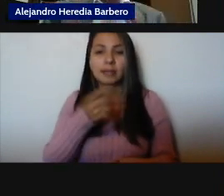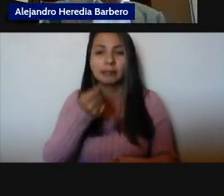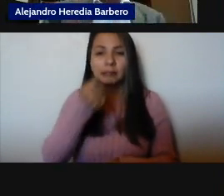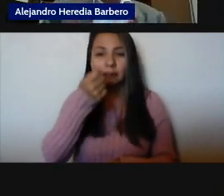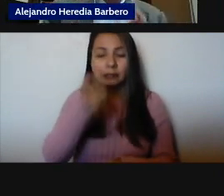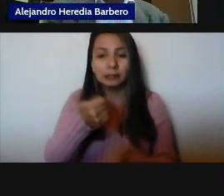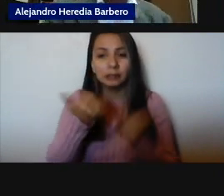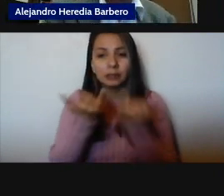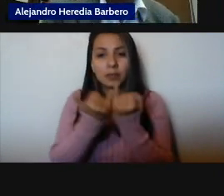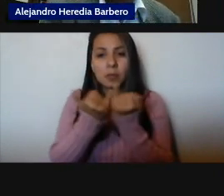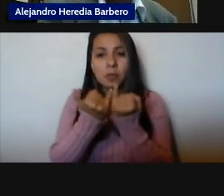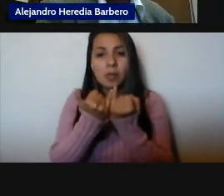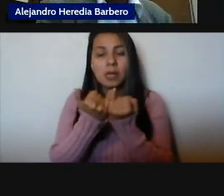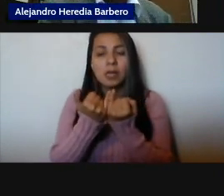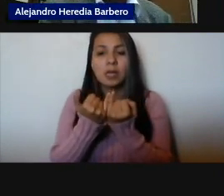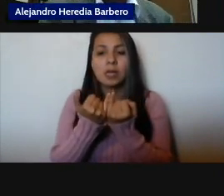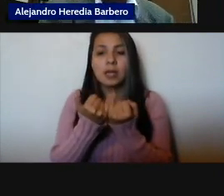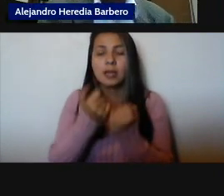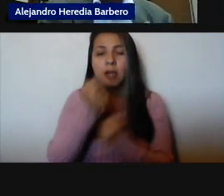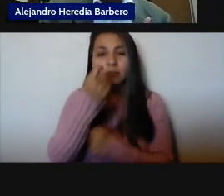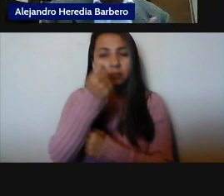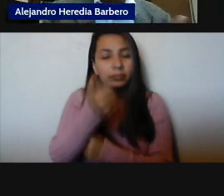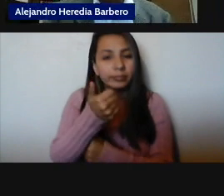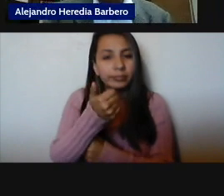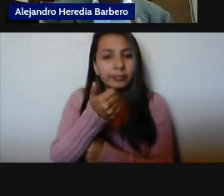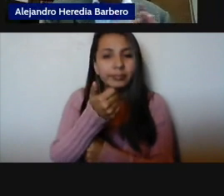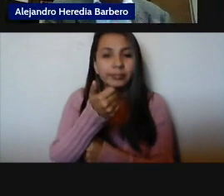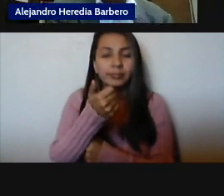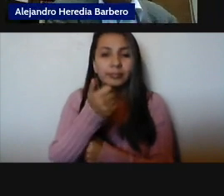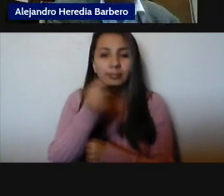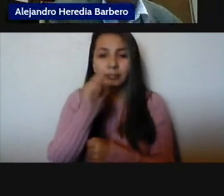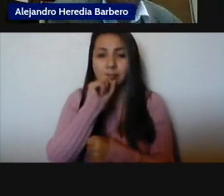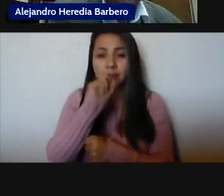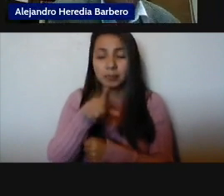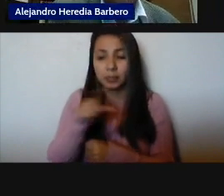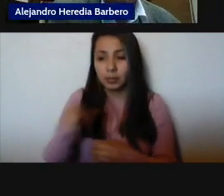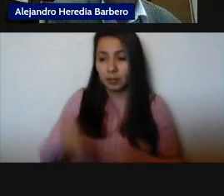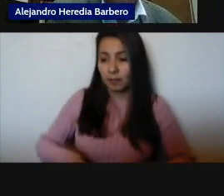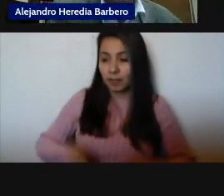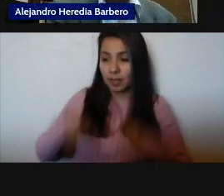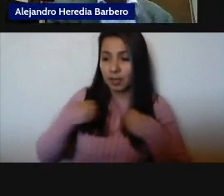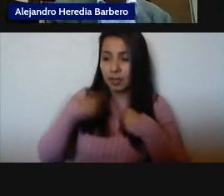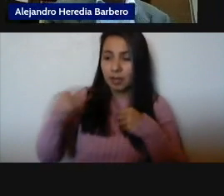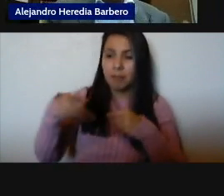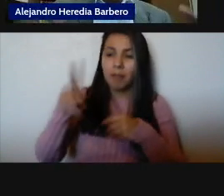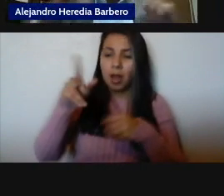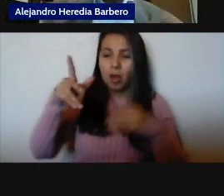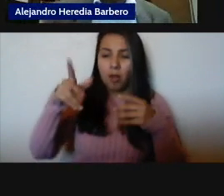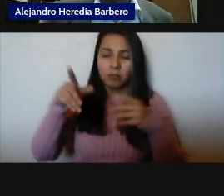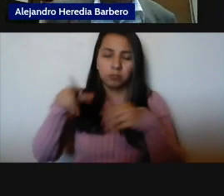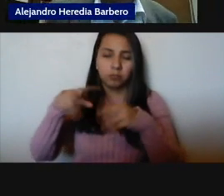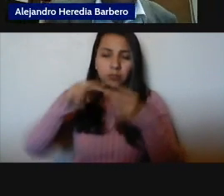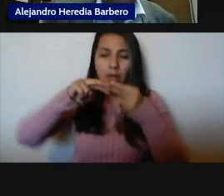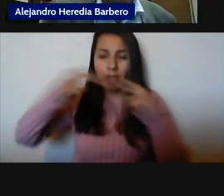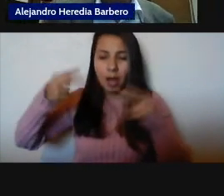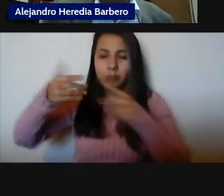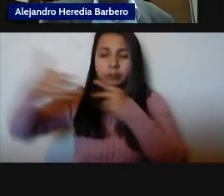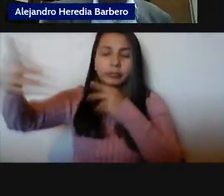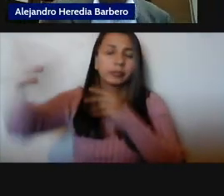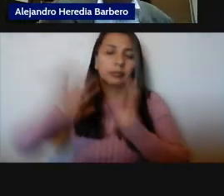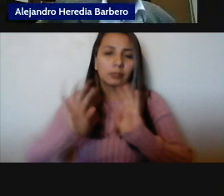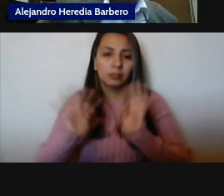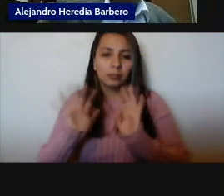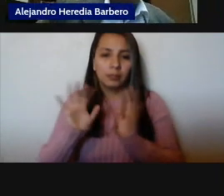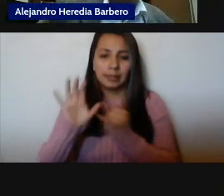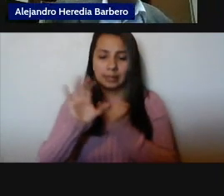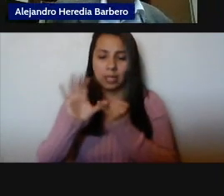se pudo obtener algún compuesto parecido a los compuestos o parecidos a los compuestos que están en los sistemas vivos sin la maquinaria genética,